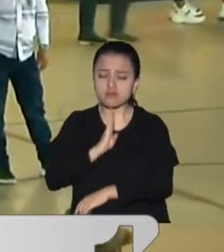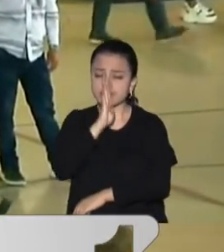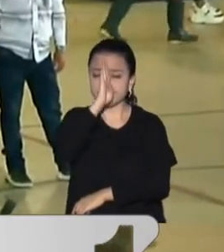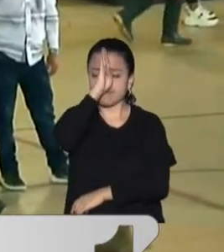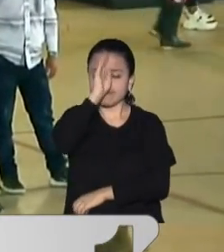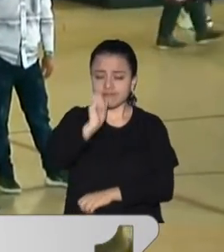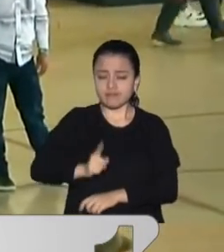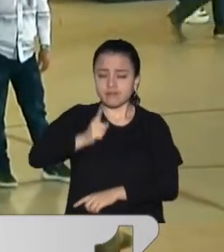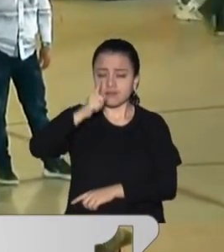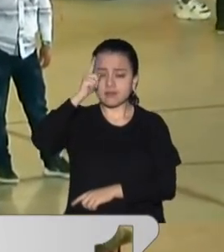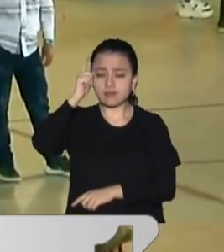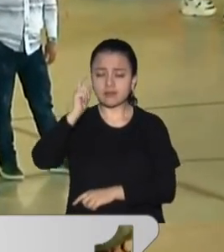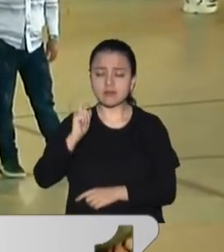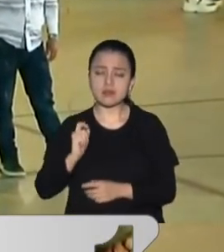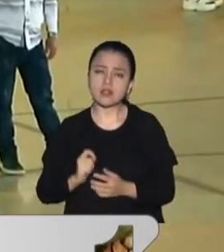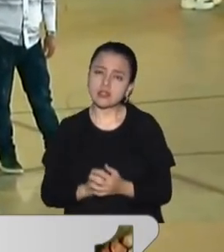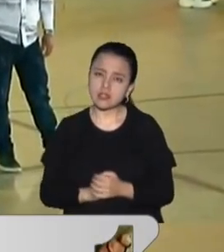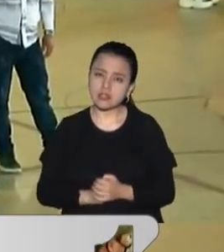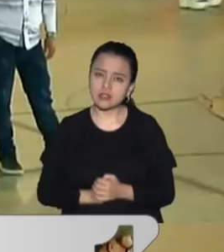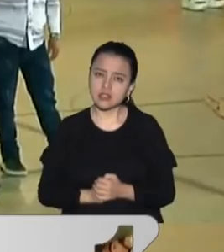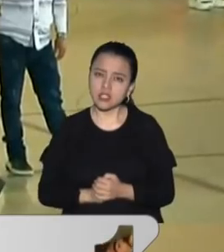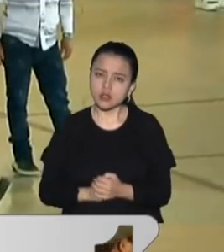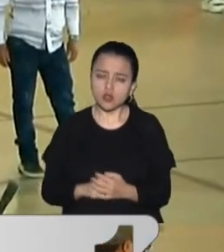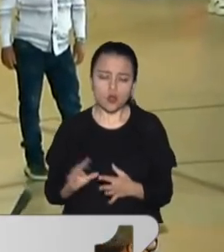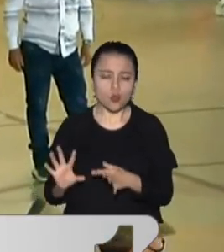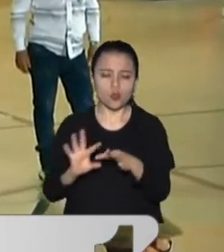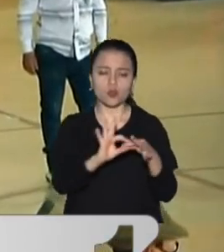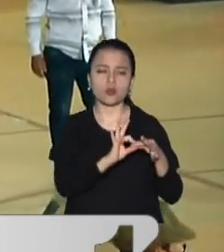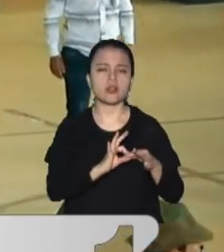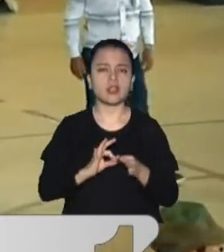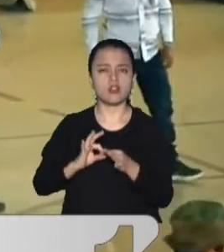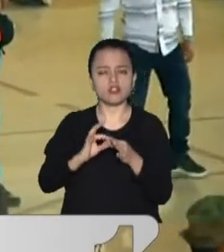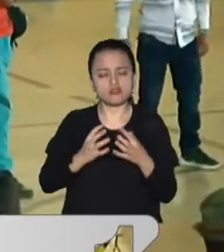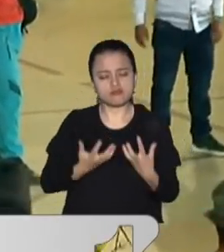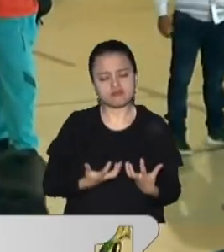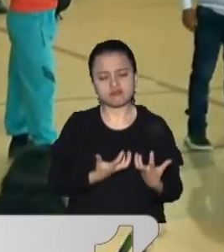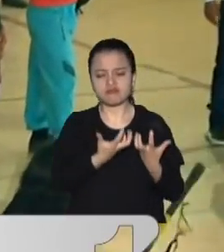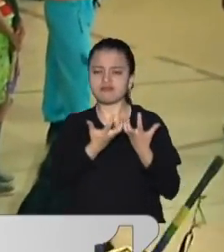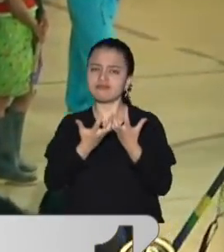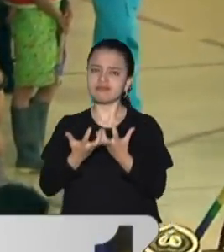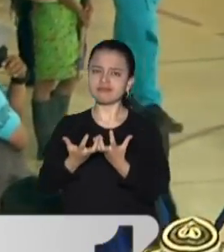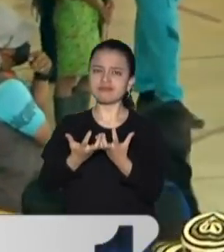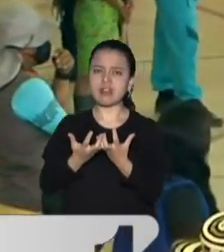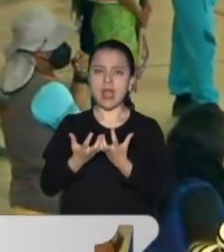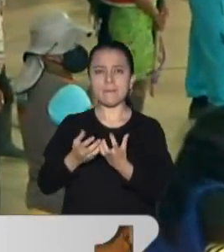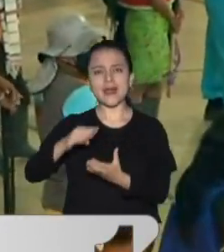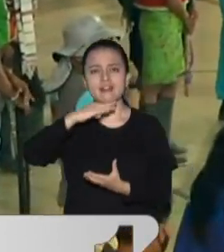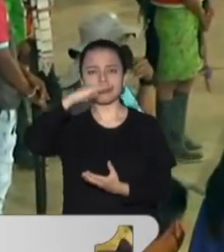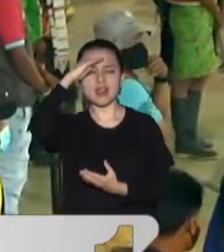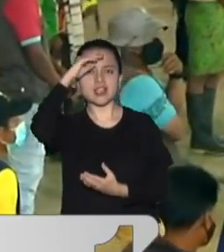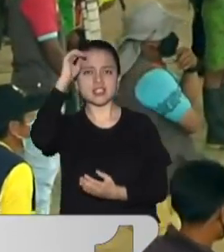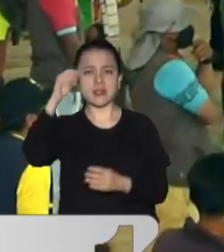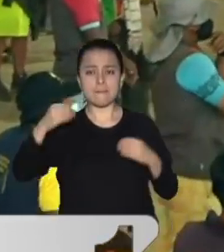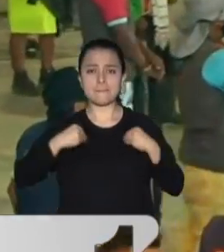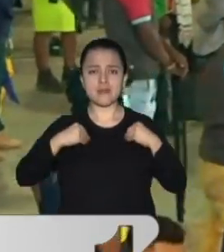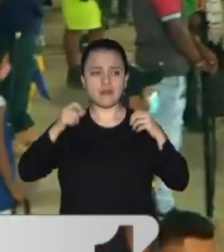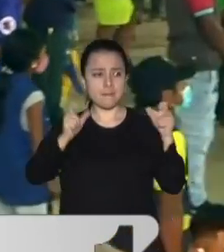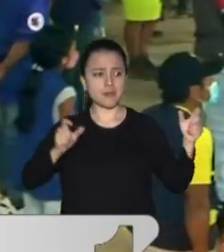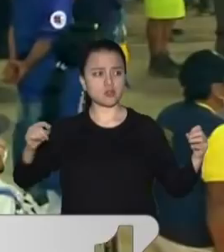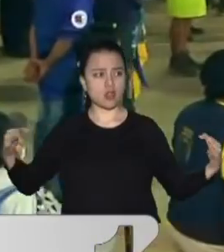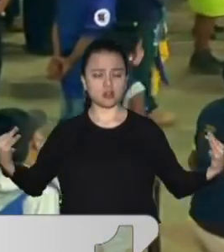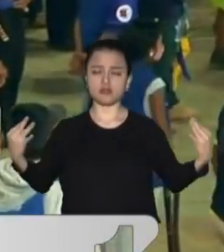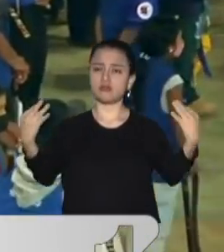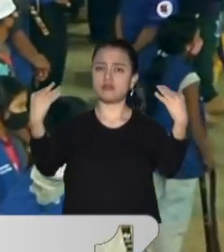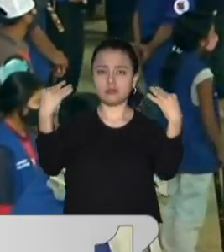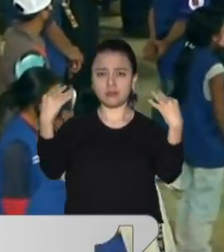a demostrarle al país, pero también a demostrarle a la ciudad de Medellín de que nosotros no somos esos tipos de personas que nos